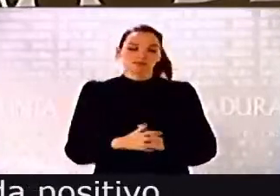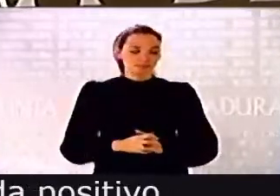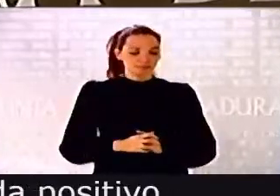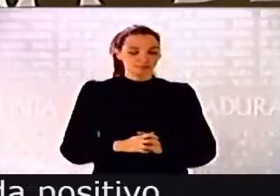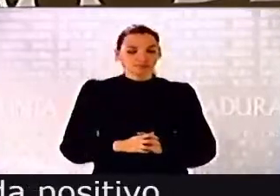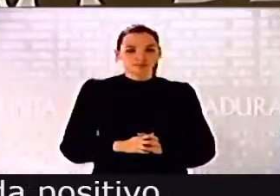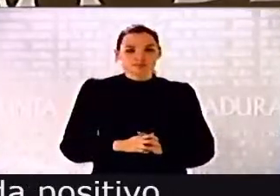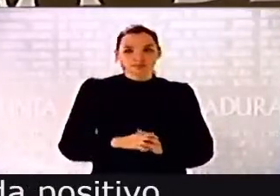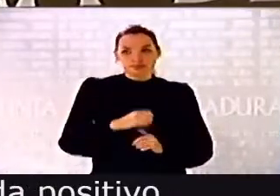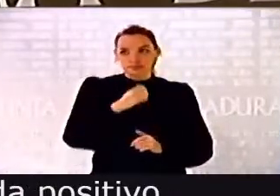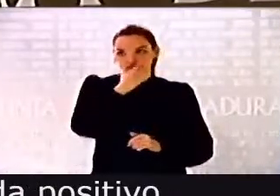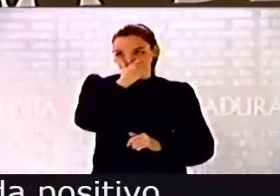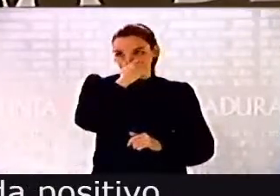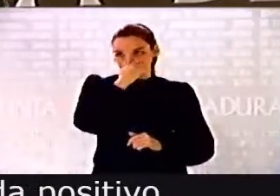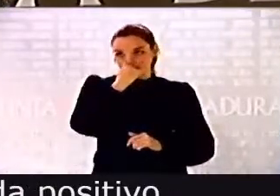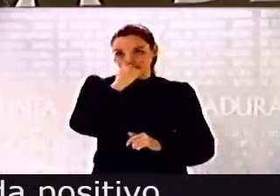creciendo.